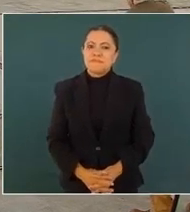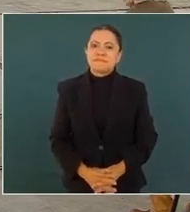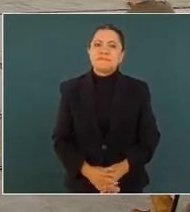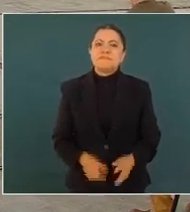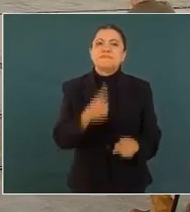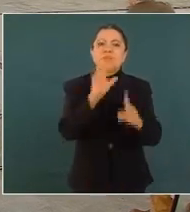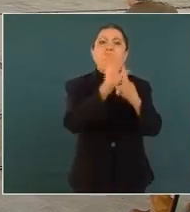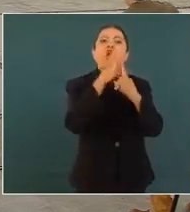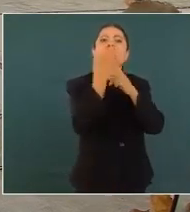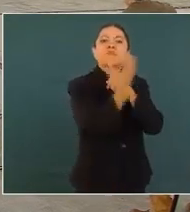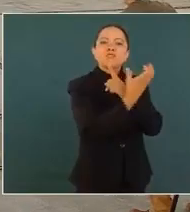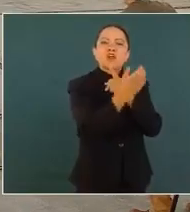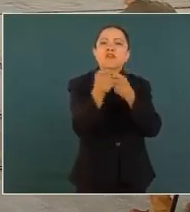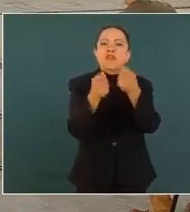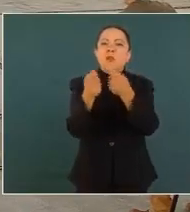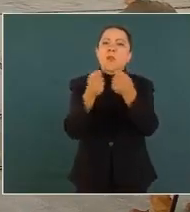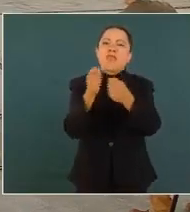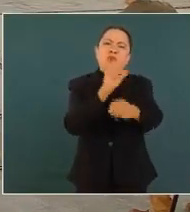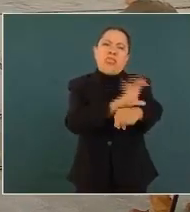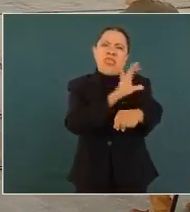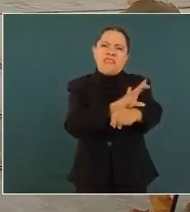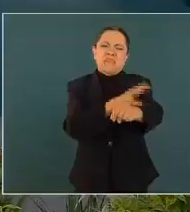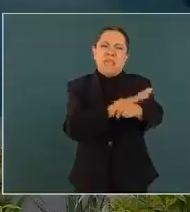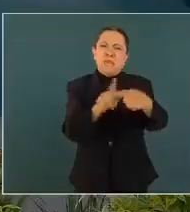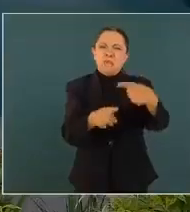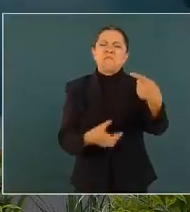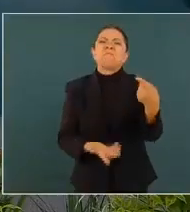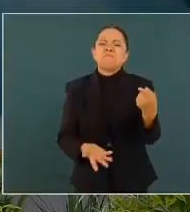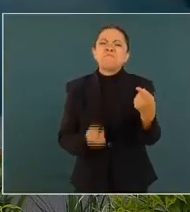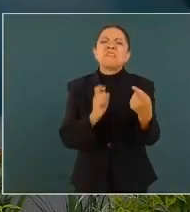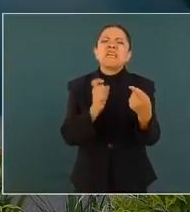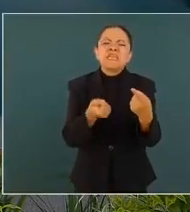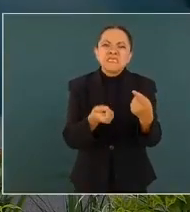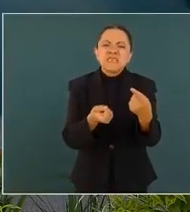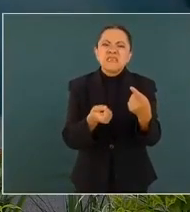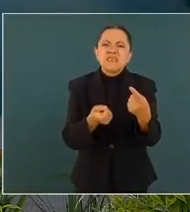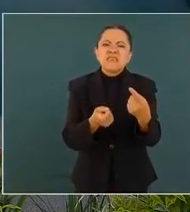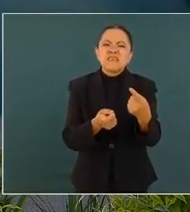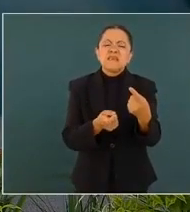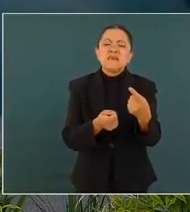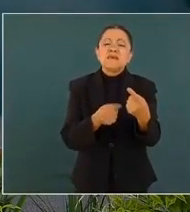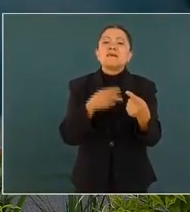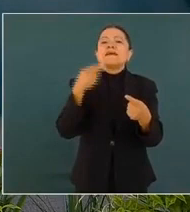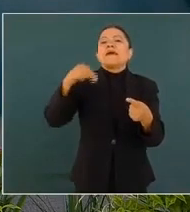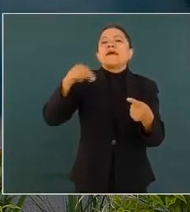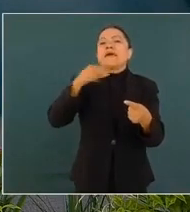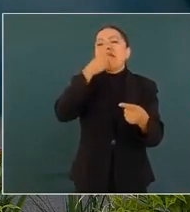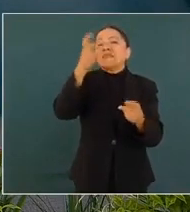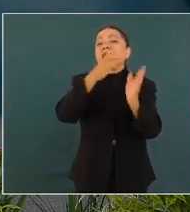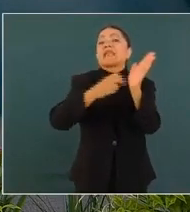Comisión Reguladora de Energía. Esto es producto de la llamada